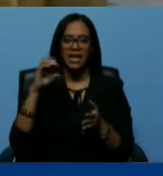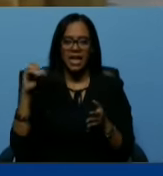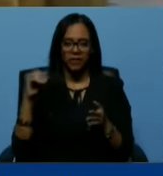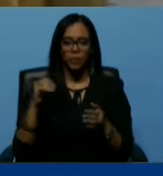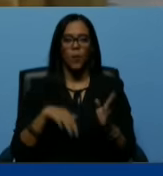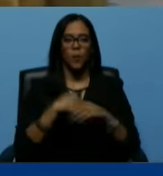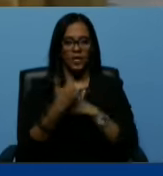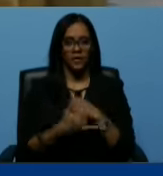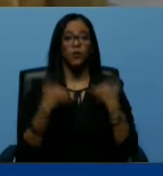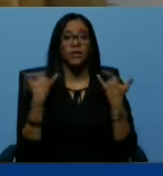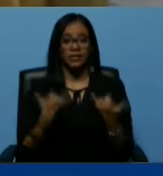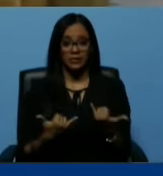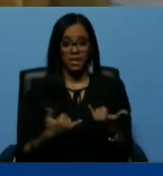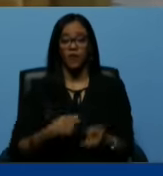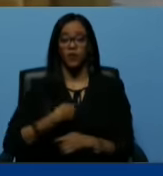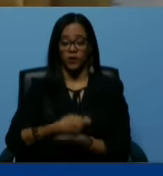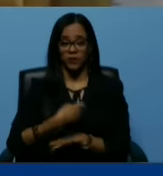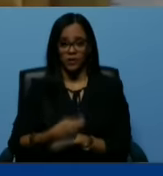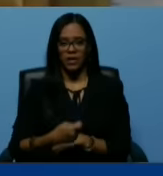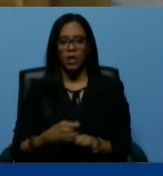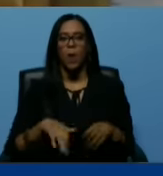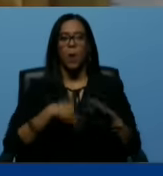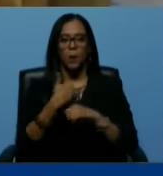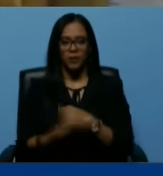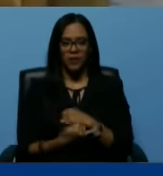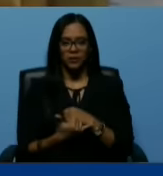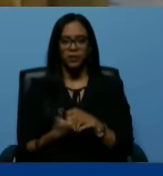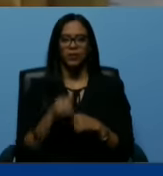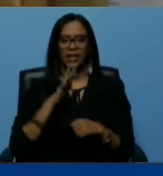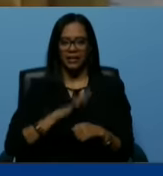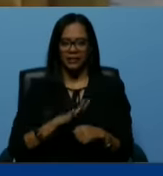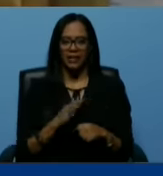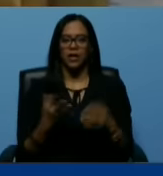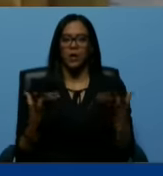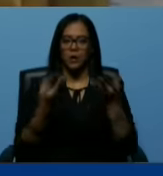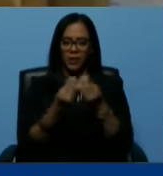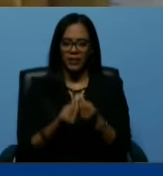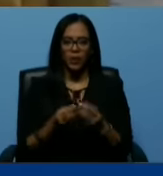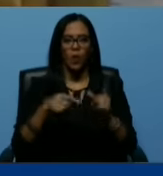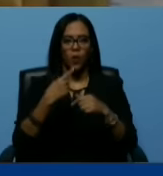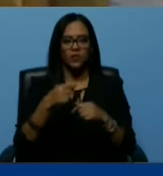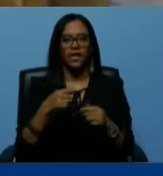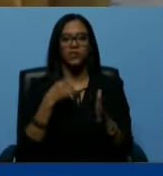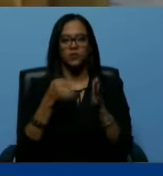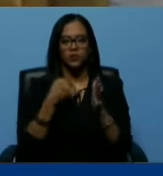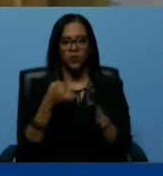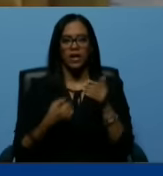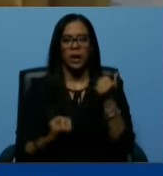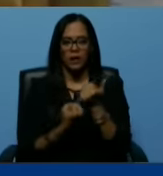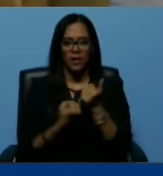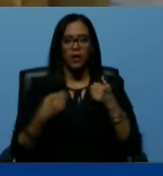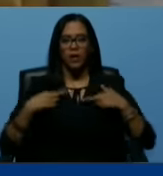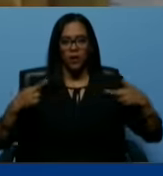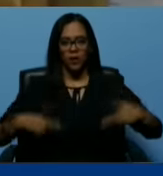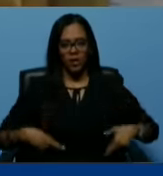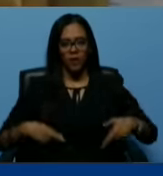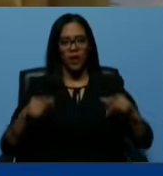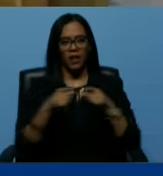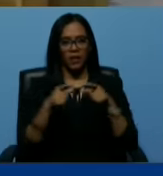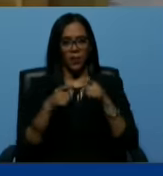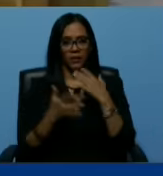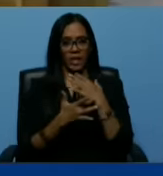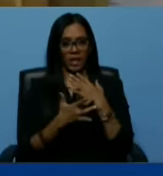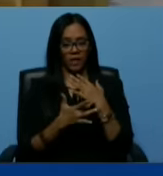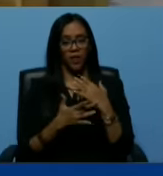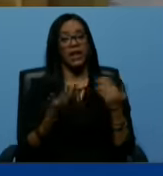fueron financiados, proyectos que están complementados por otras instituciones que han apoyado con recursos, con equipos técnicos, y